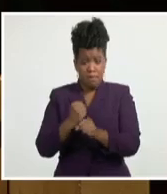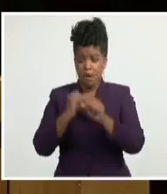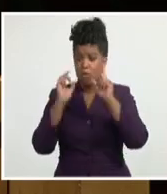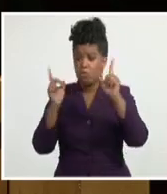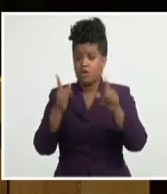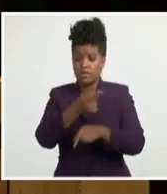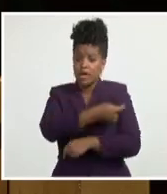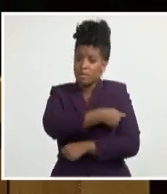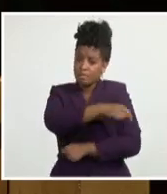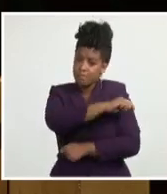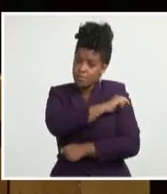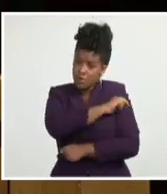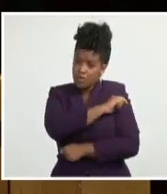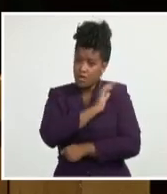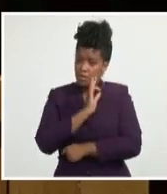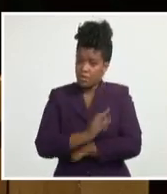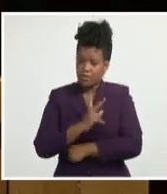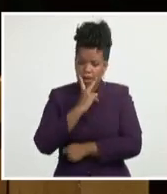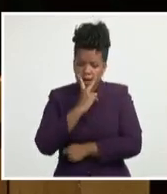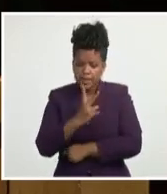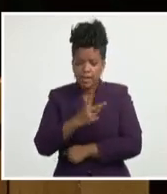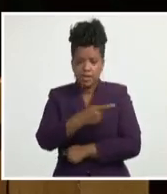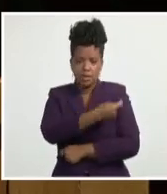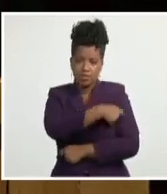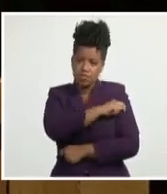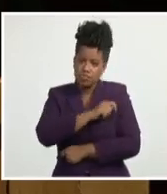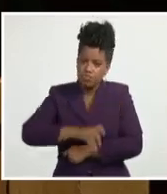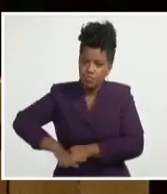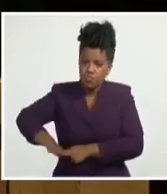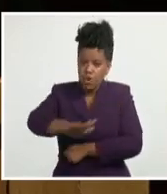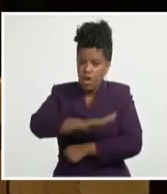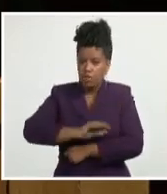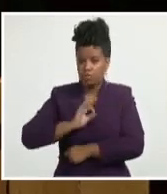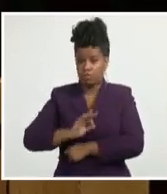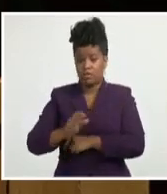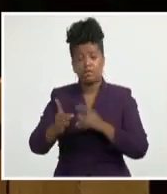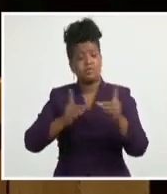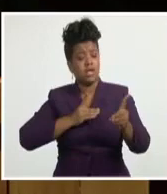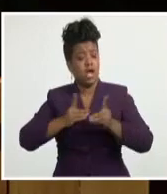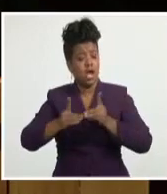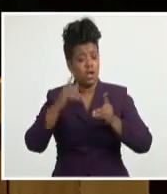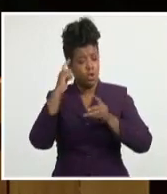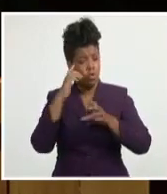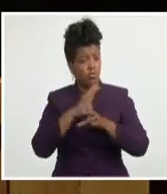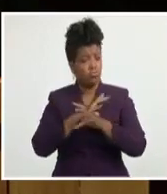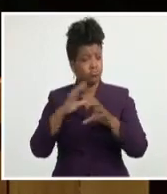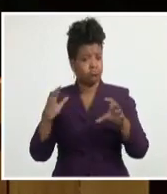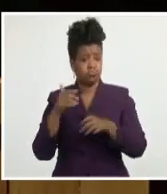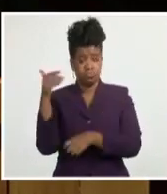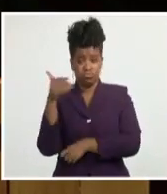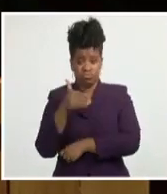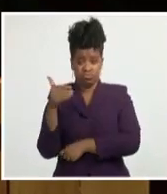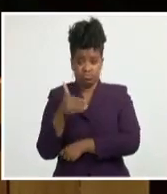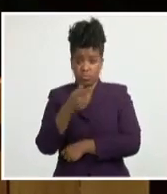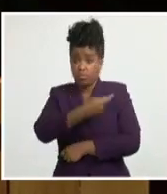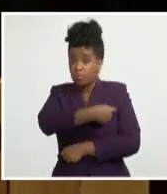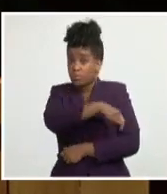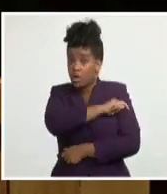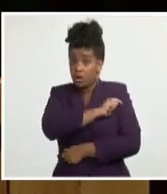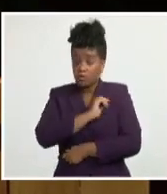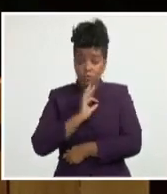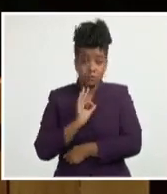que toman como centro al ser humano, los diálogos entre los principales decisores y los científicos y la participación del pueblo